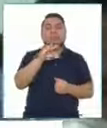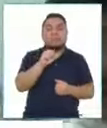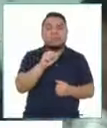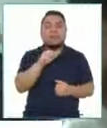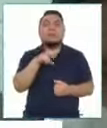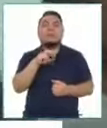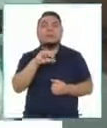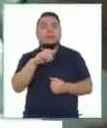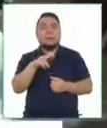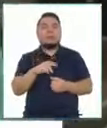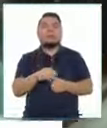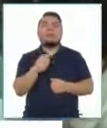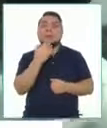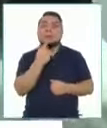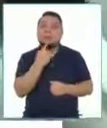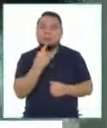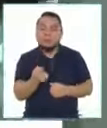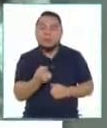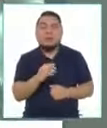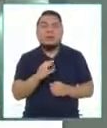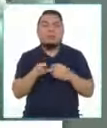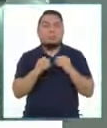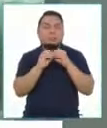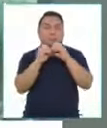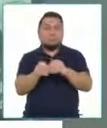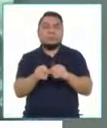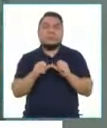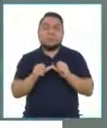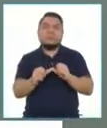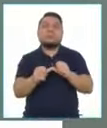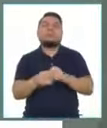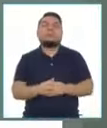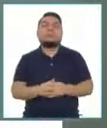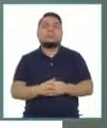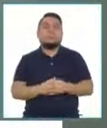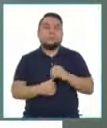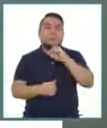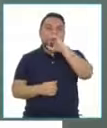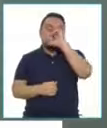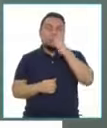Apurímac, a cargo de la implementación y la constante